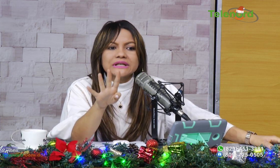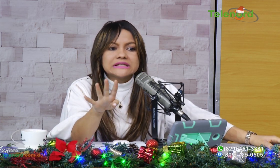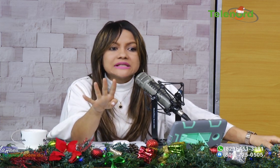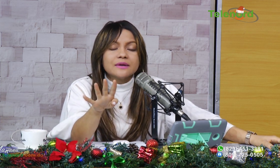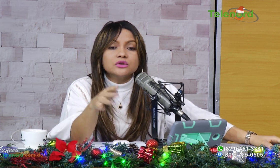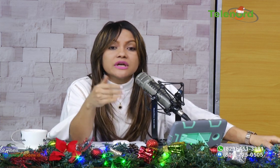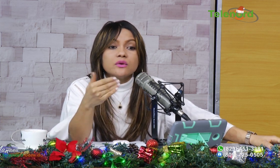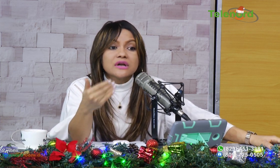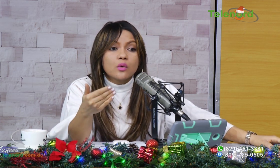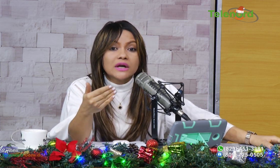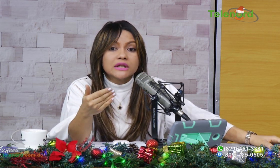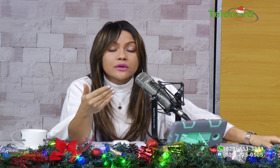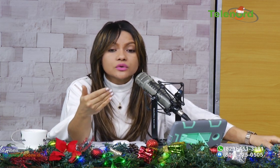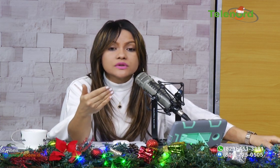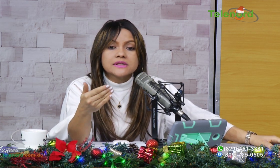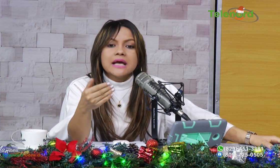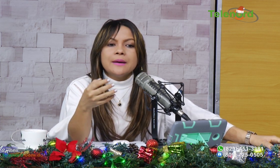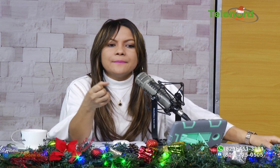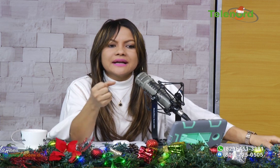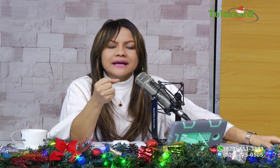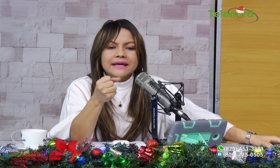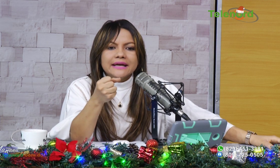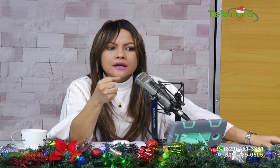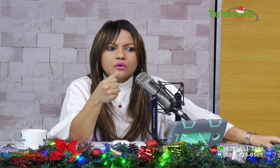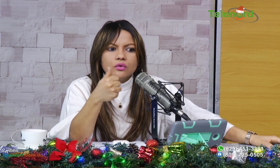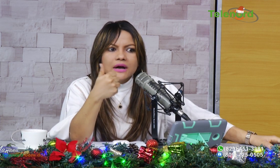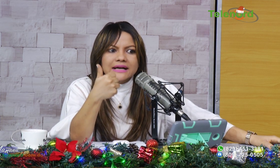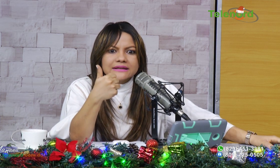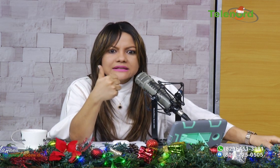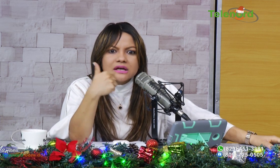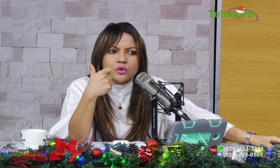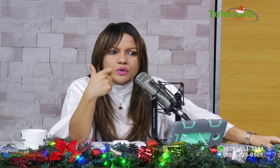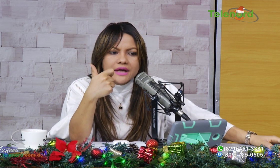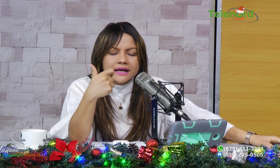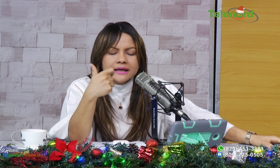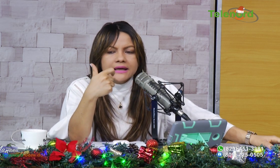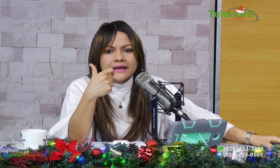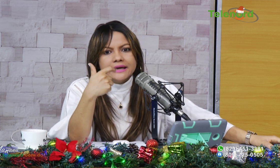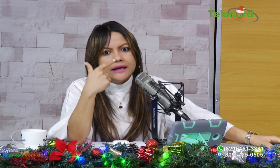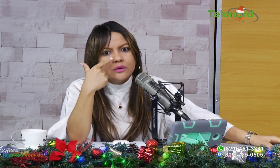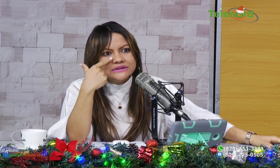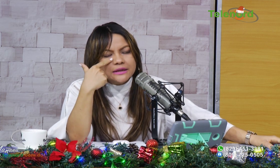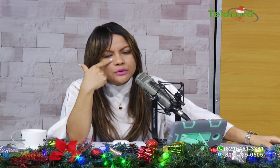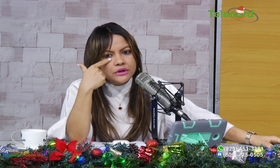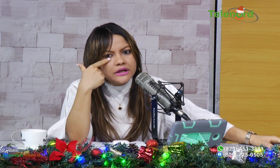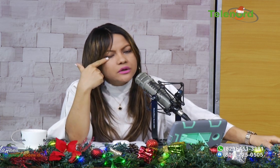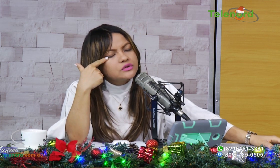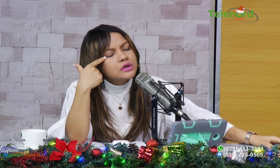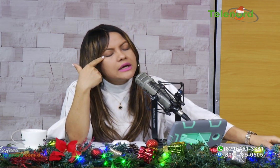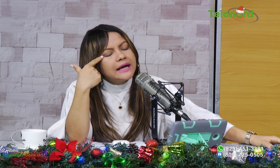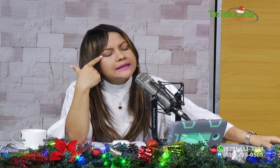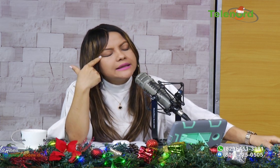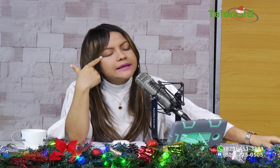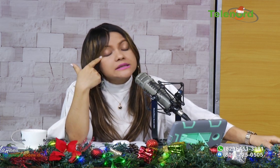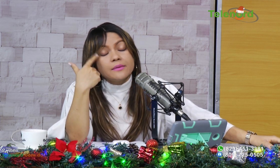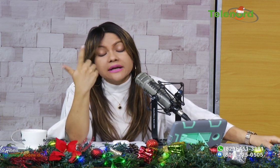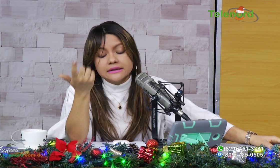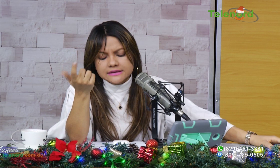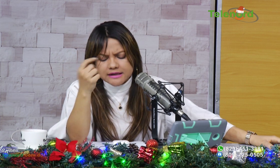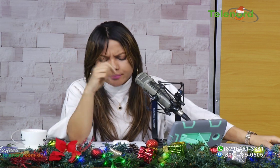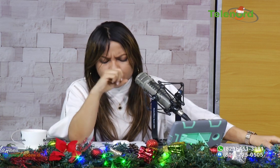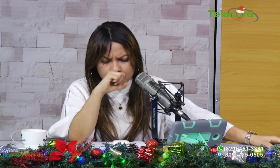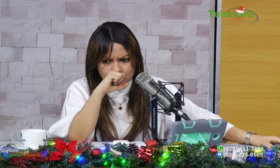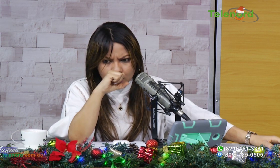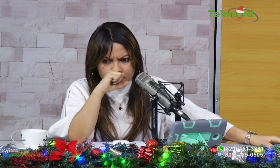país la información de que estés hablando ya de una cuarta dosis para garantizar o cuidar o estar protegidos